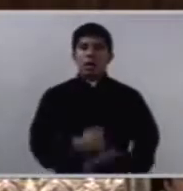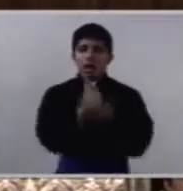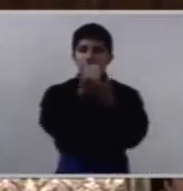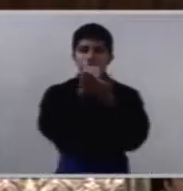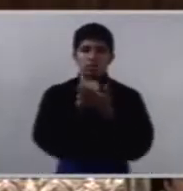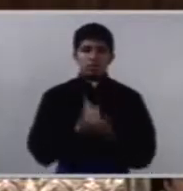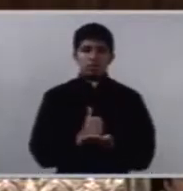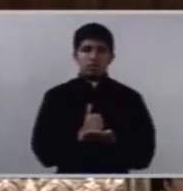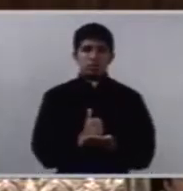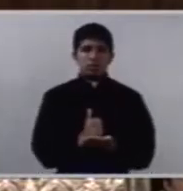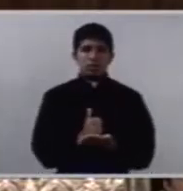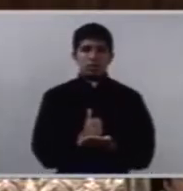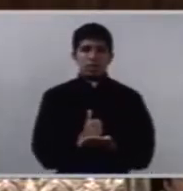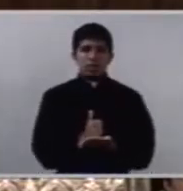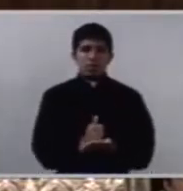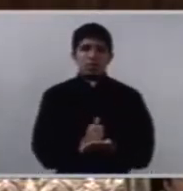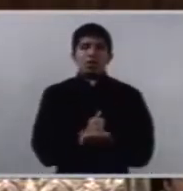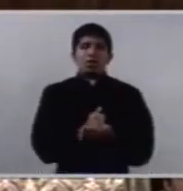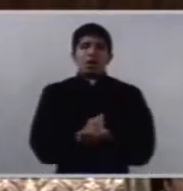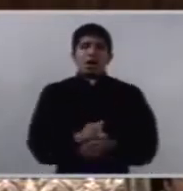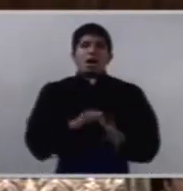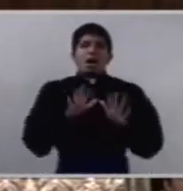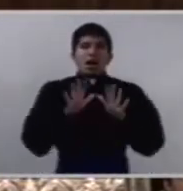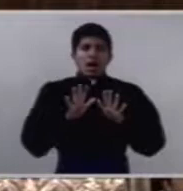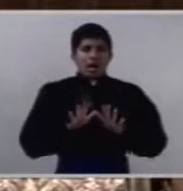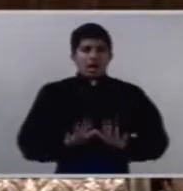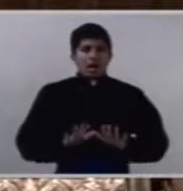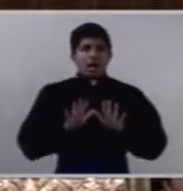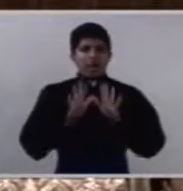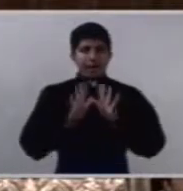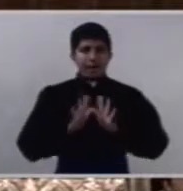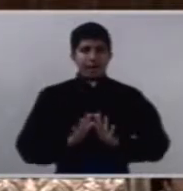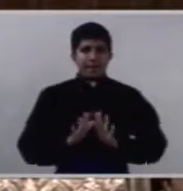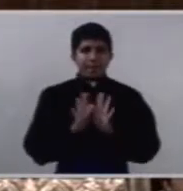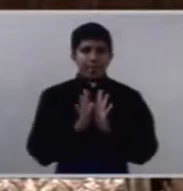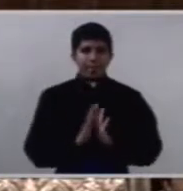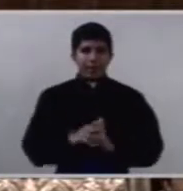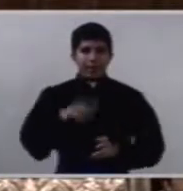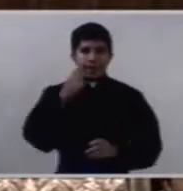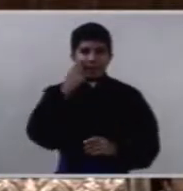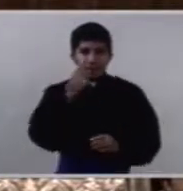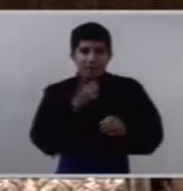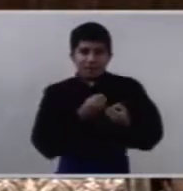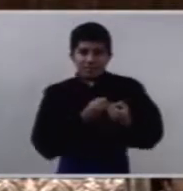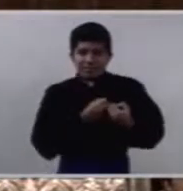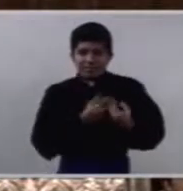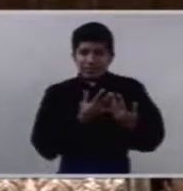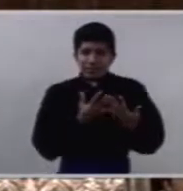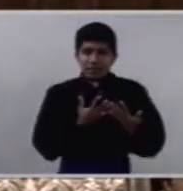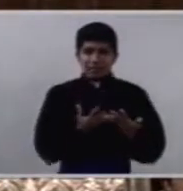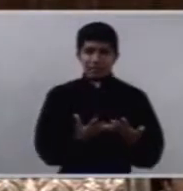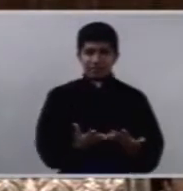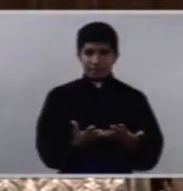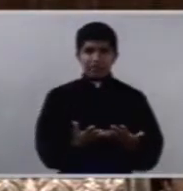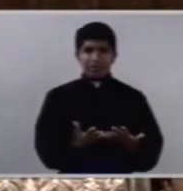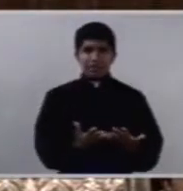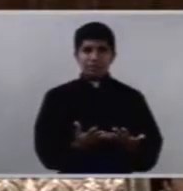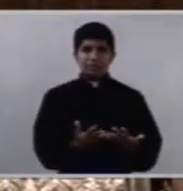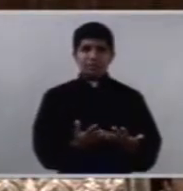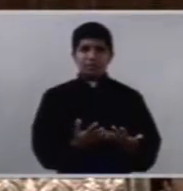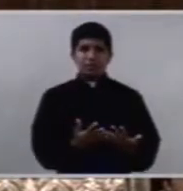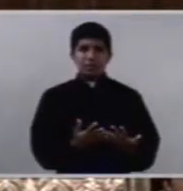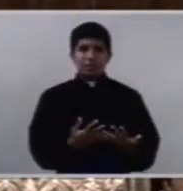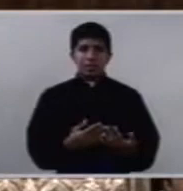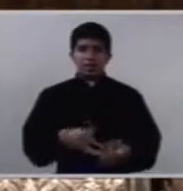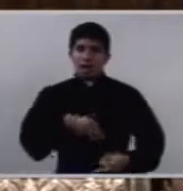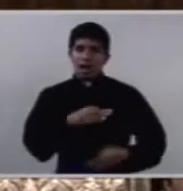ayúdanos a mantener la serenidad, a mirar con misericordia al que nos ha